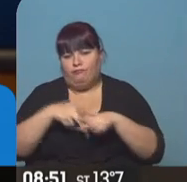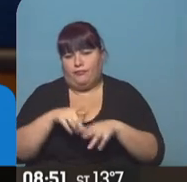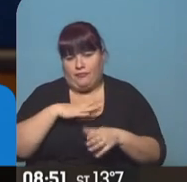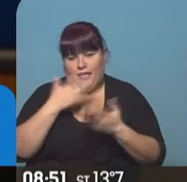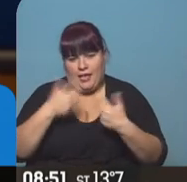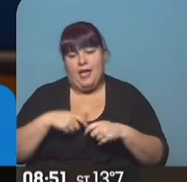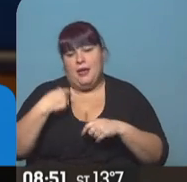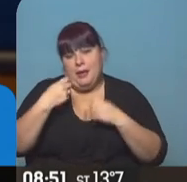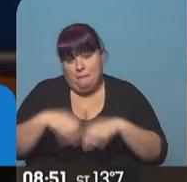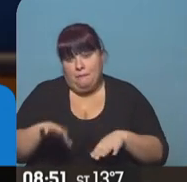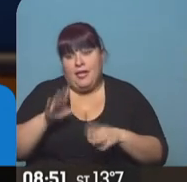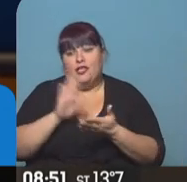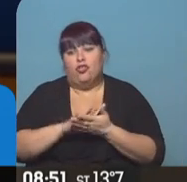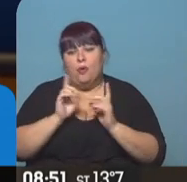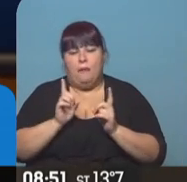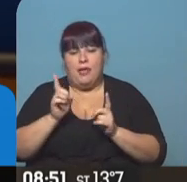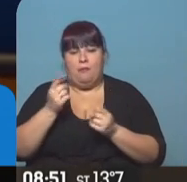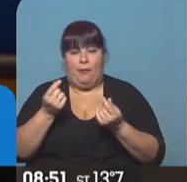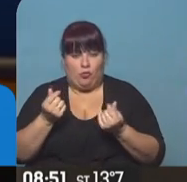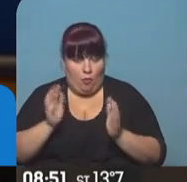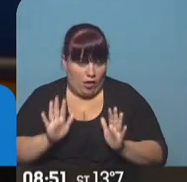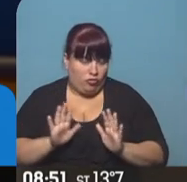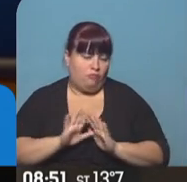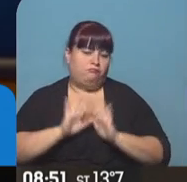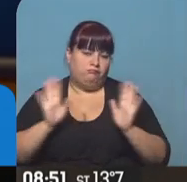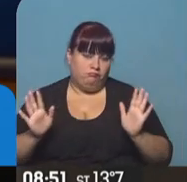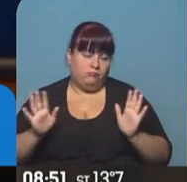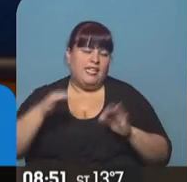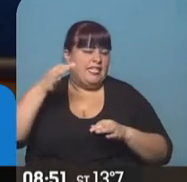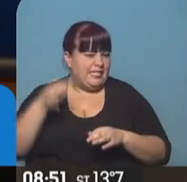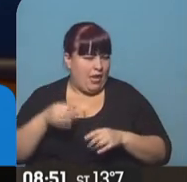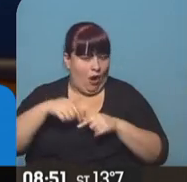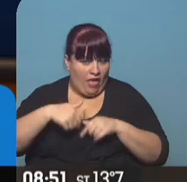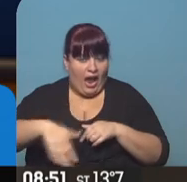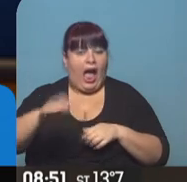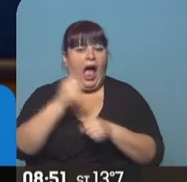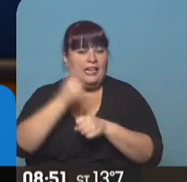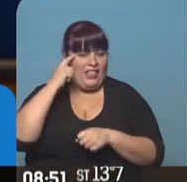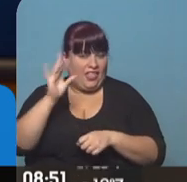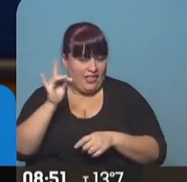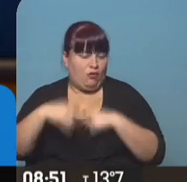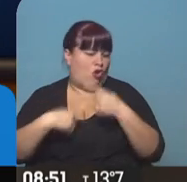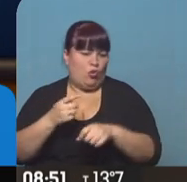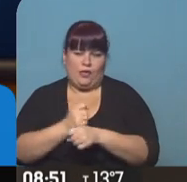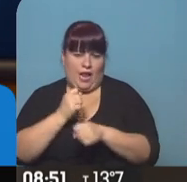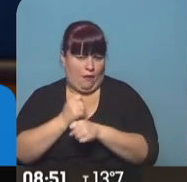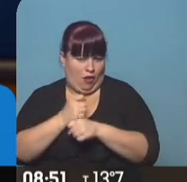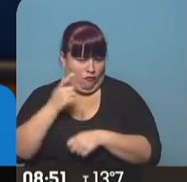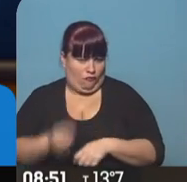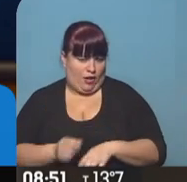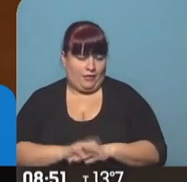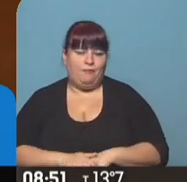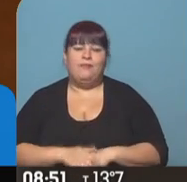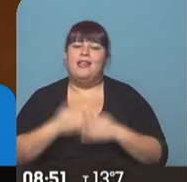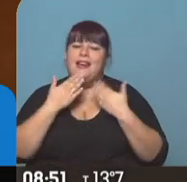empezando ni más ni menos que por el propio presupuesto así que seguramente de acá al 10 de diciembre vamos a seguir trabajando de manera muy intensa